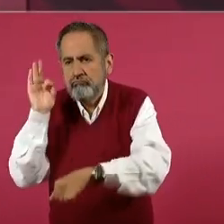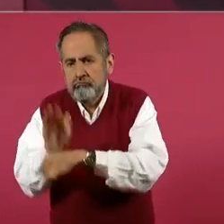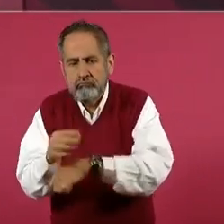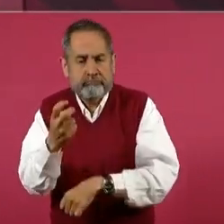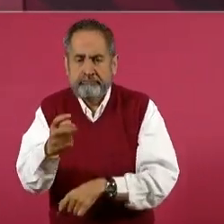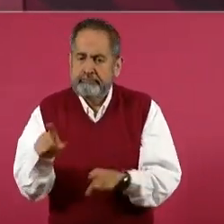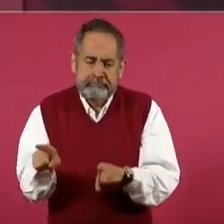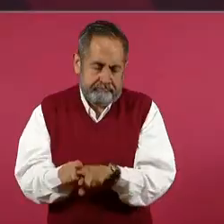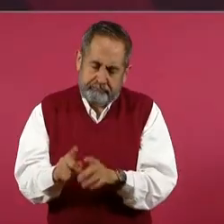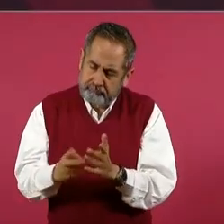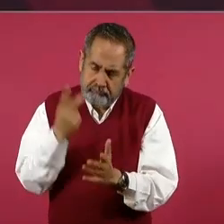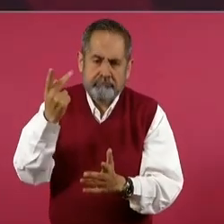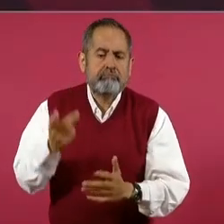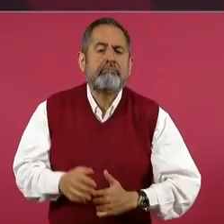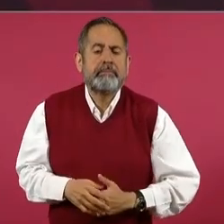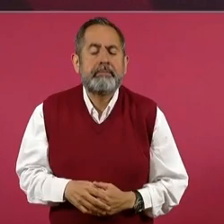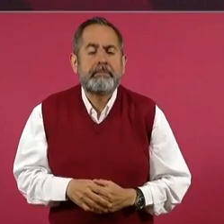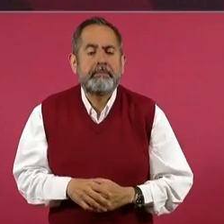de